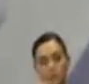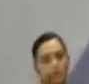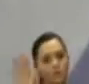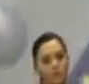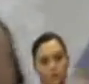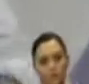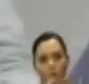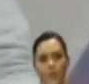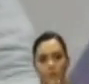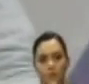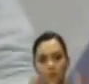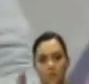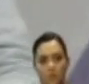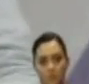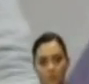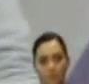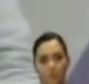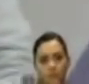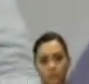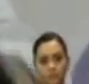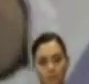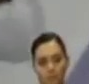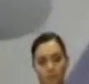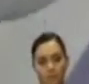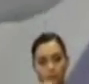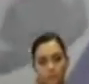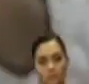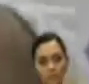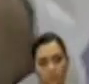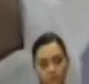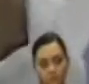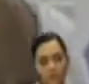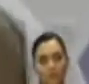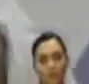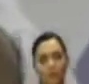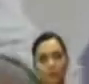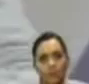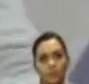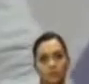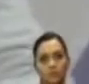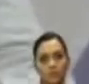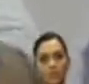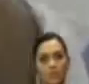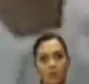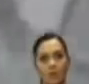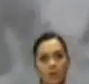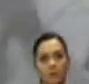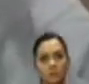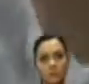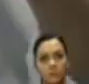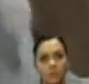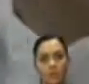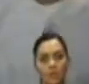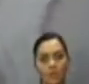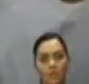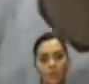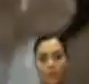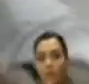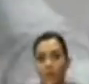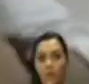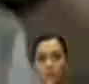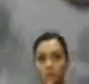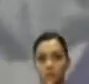las comunidades pesqueras, los manglares, etcétera, el Morro, donde hay delfines, hay muchas cosas, e incluso aguas arriba, ¿no?,